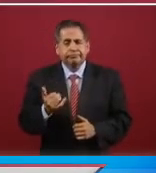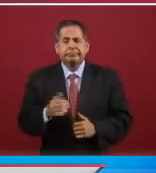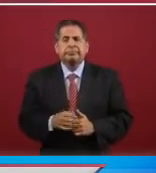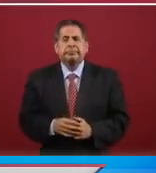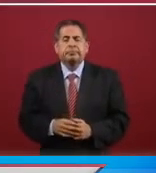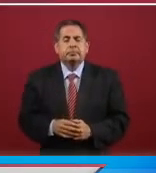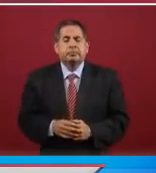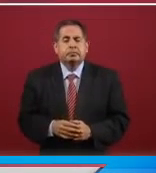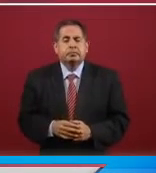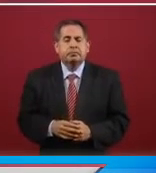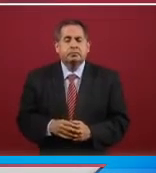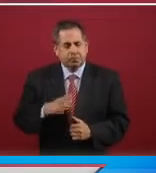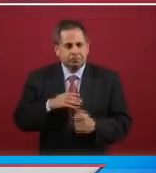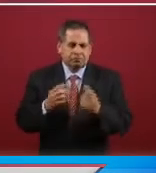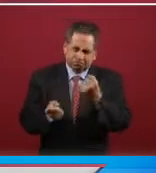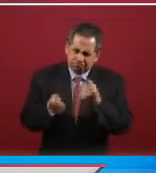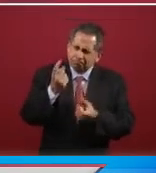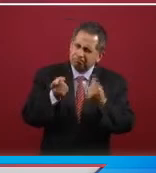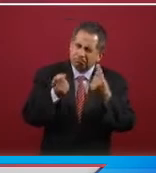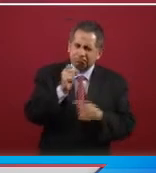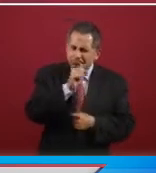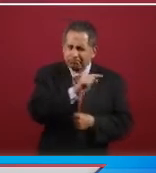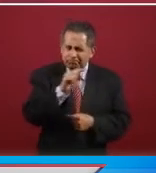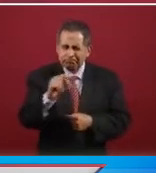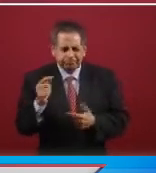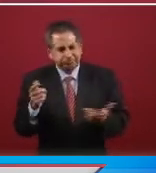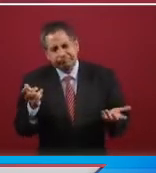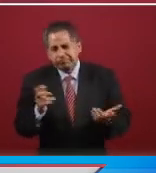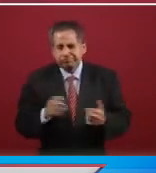Y hay algunos que están,